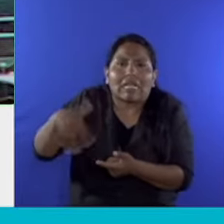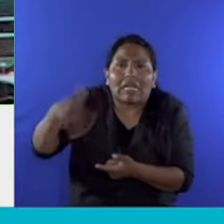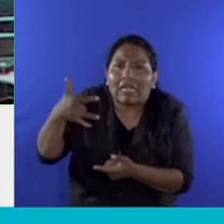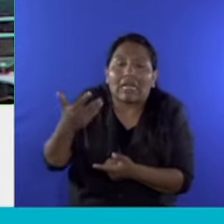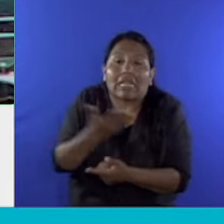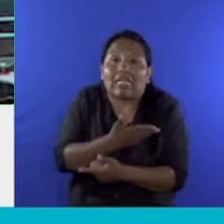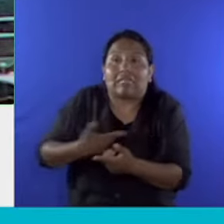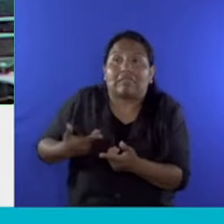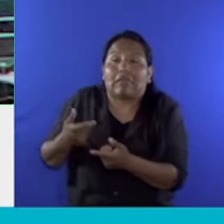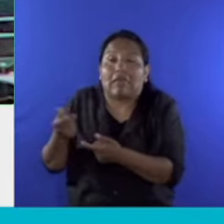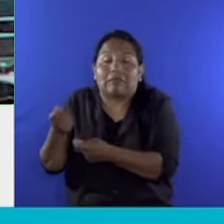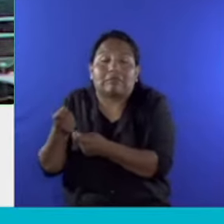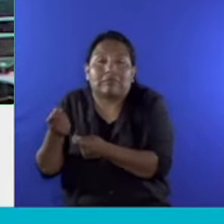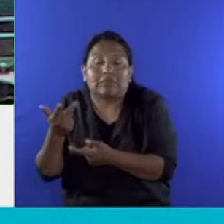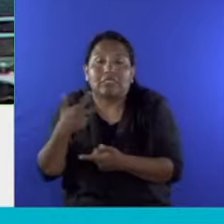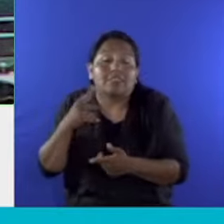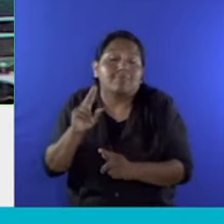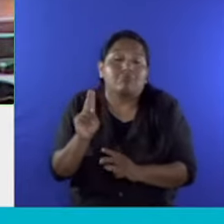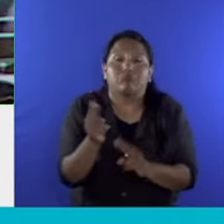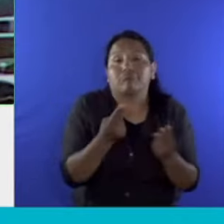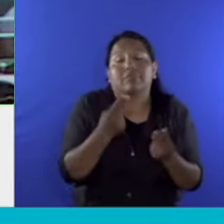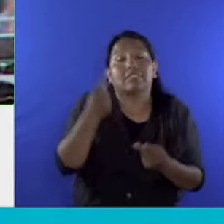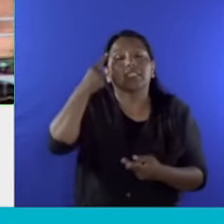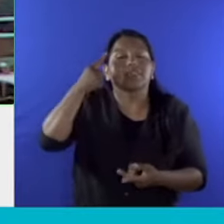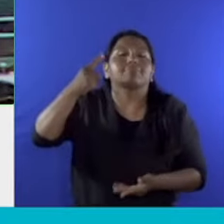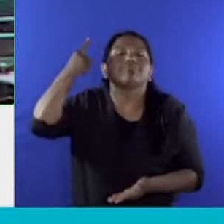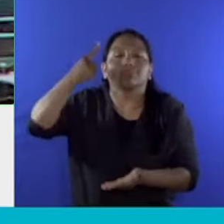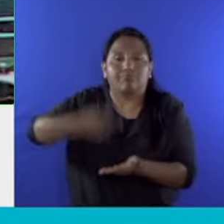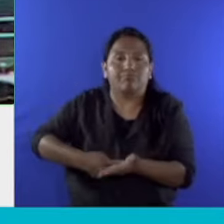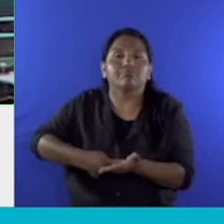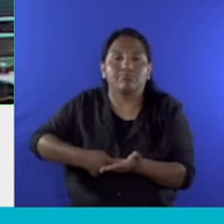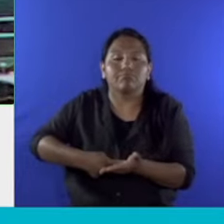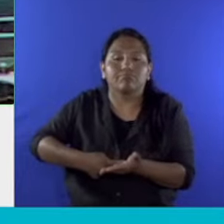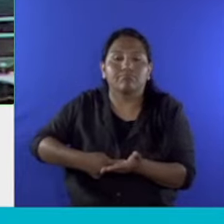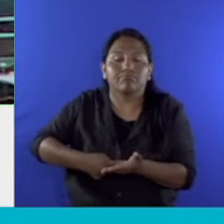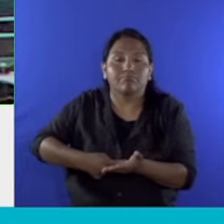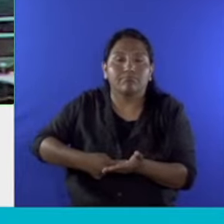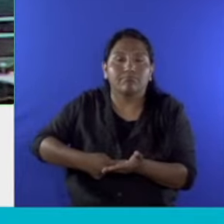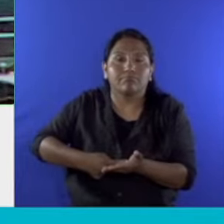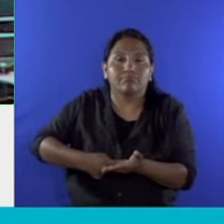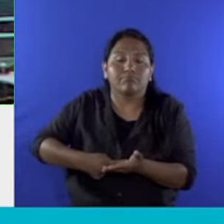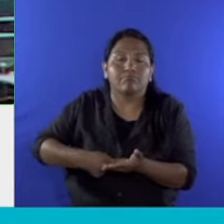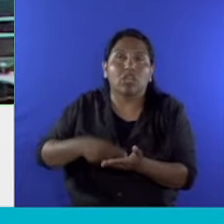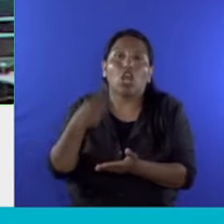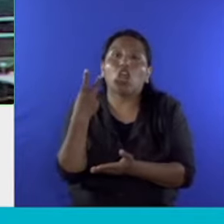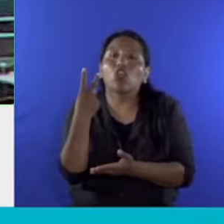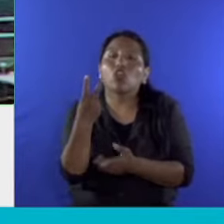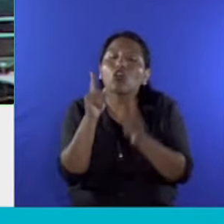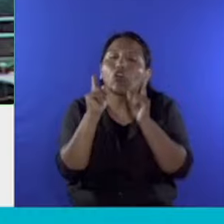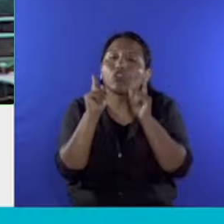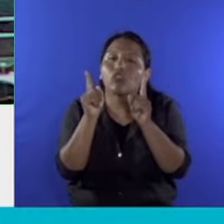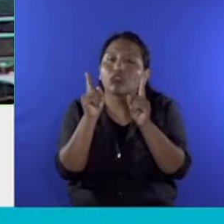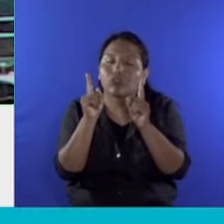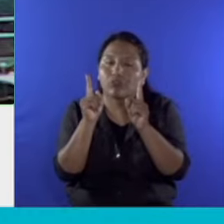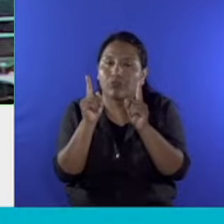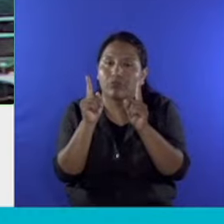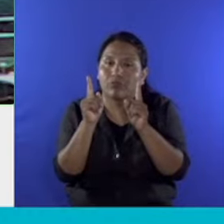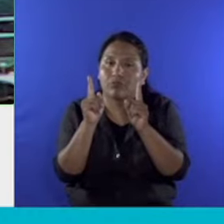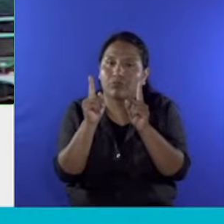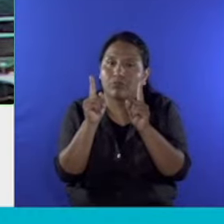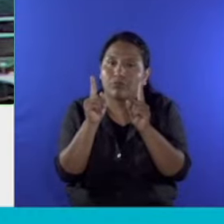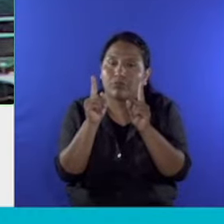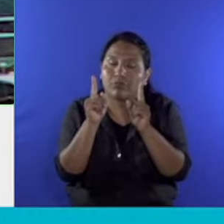Estado era extorsionado y se tomó una decisión por parte de 2 docentes